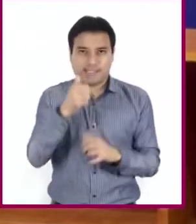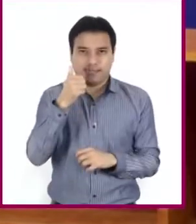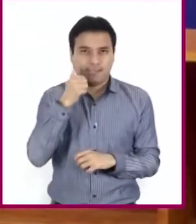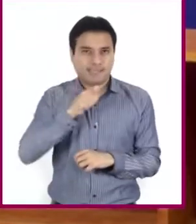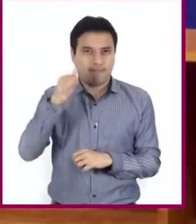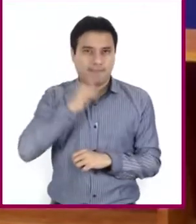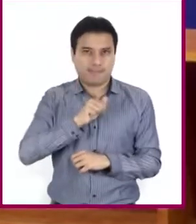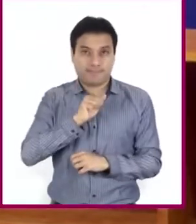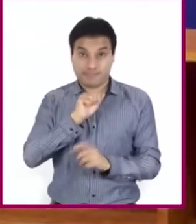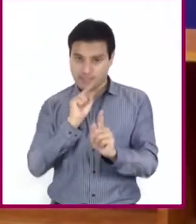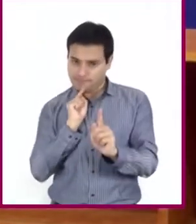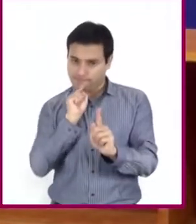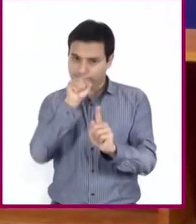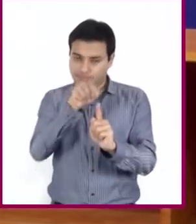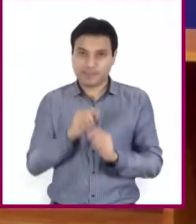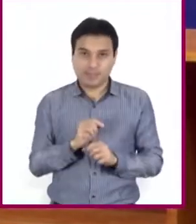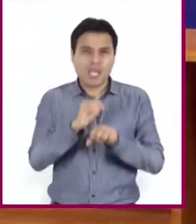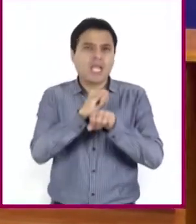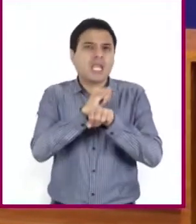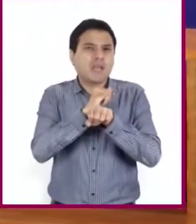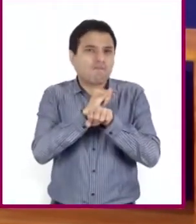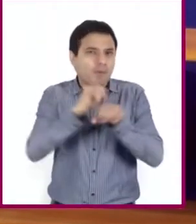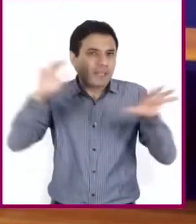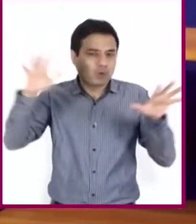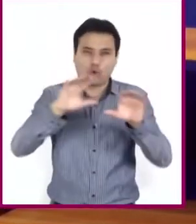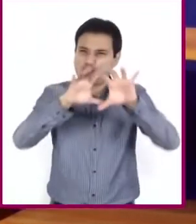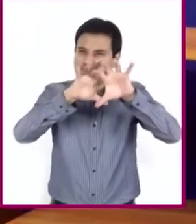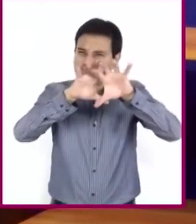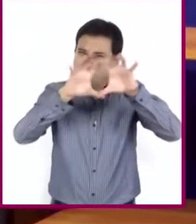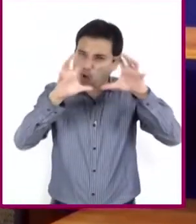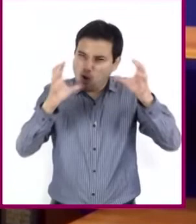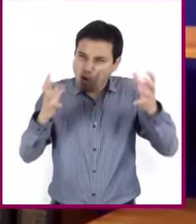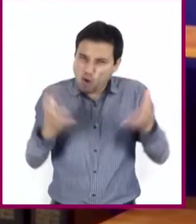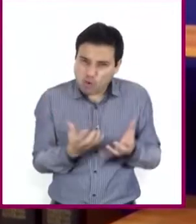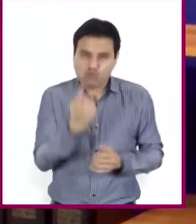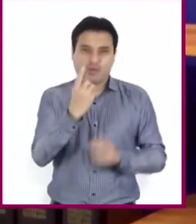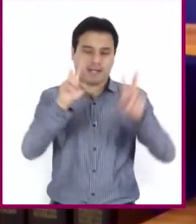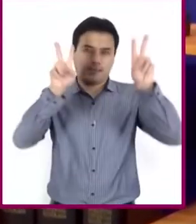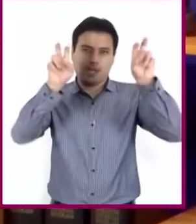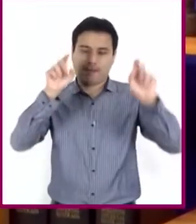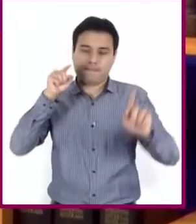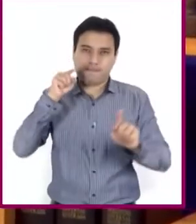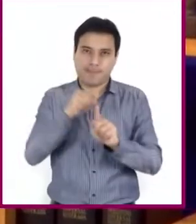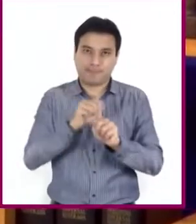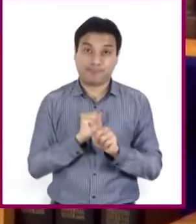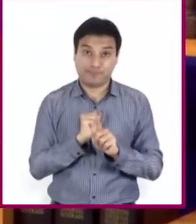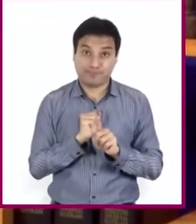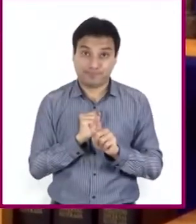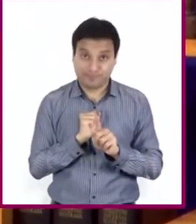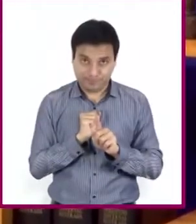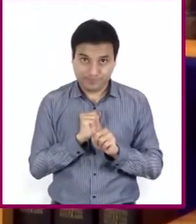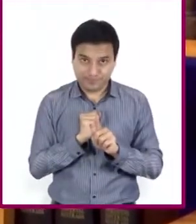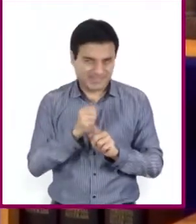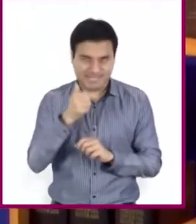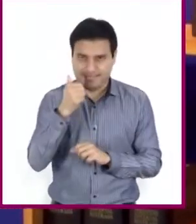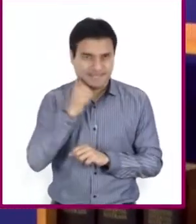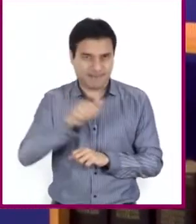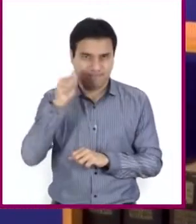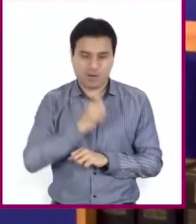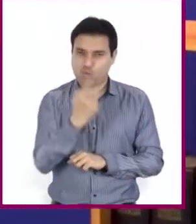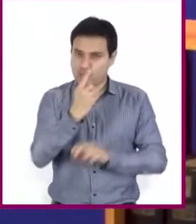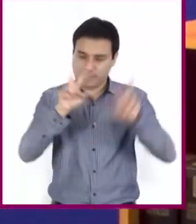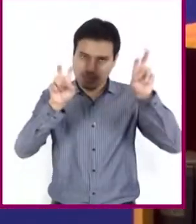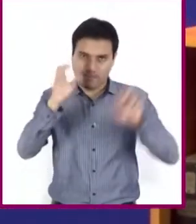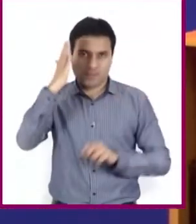va añadiendo información nueva a un tema ya conocido por el lector, a la información presentada durante el desarrollo